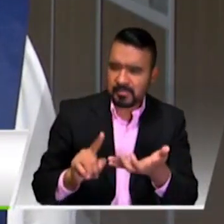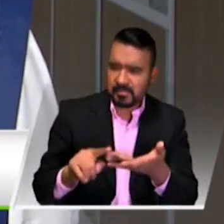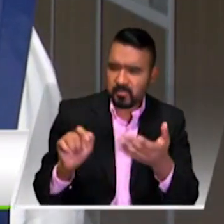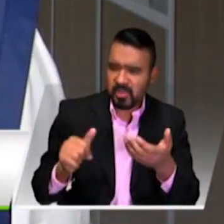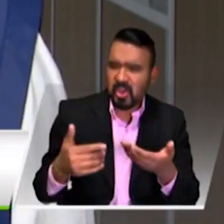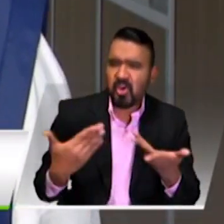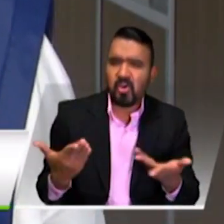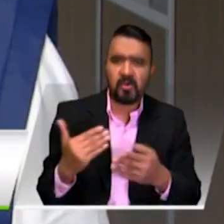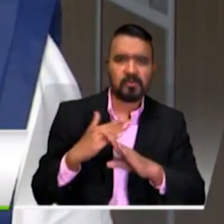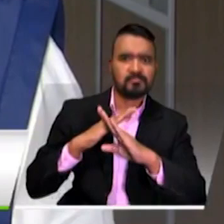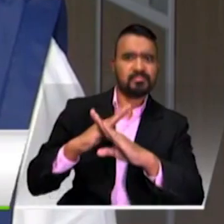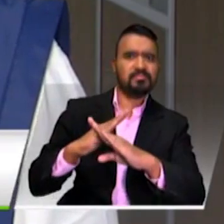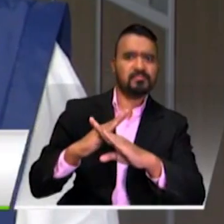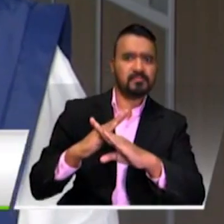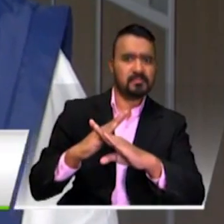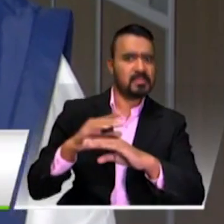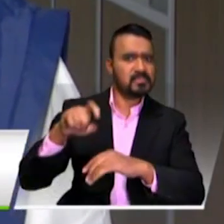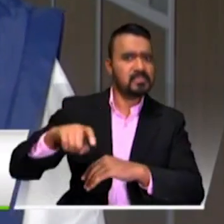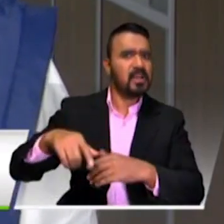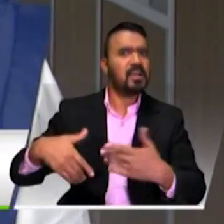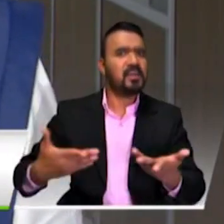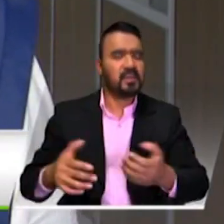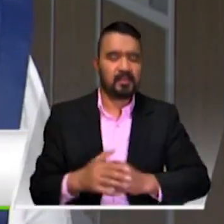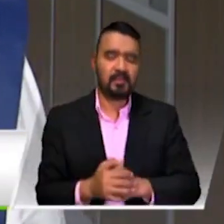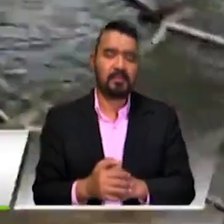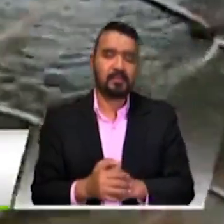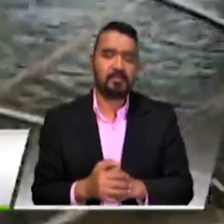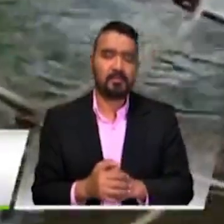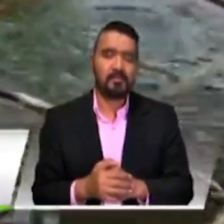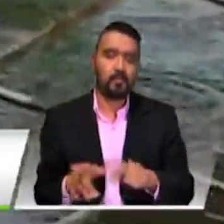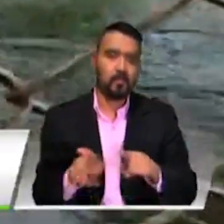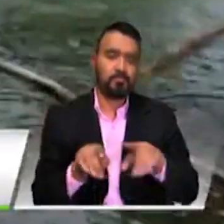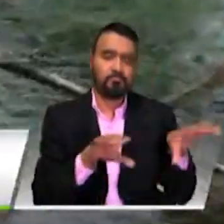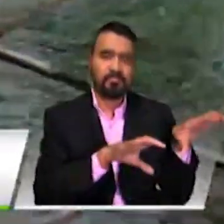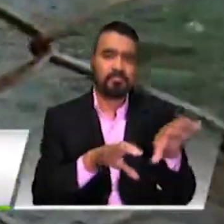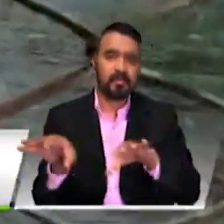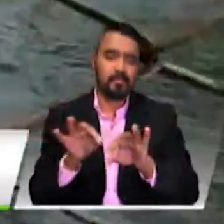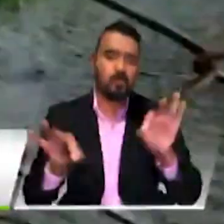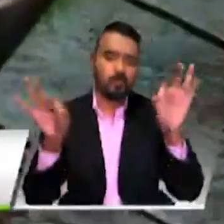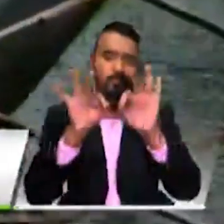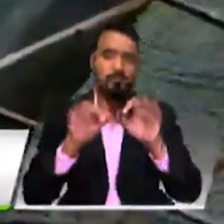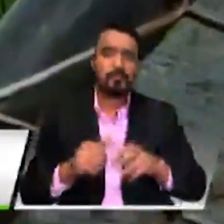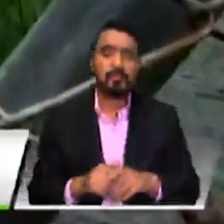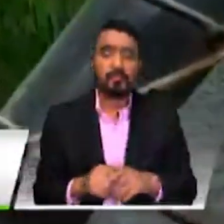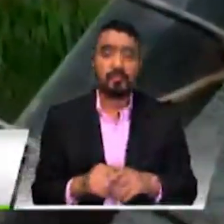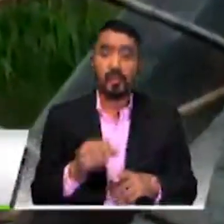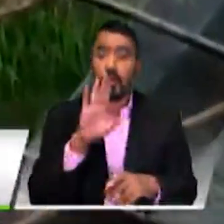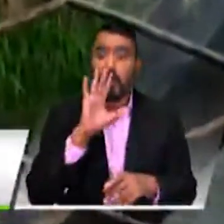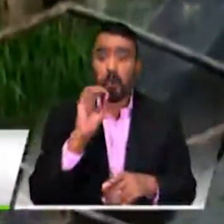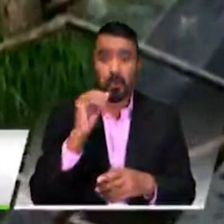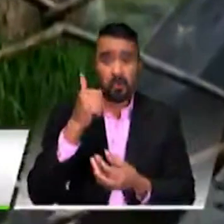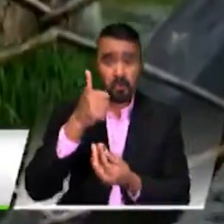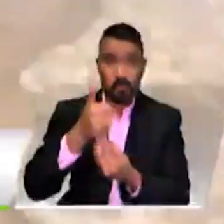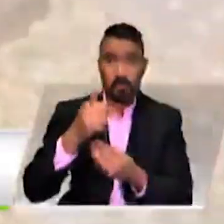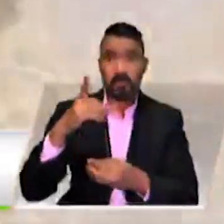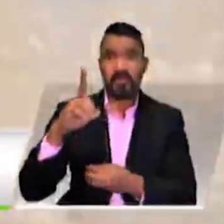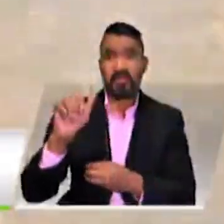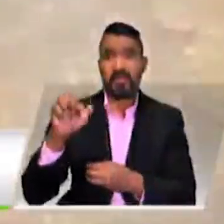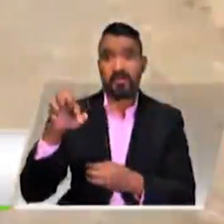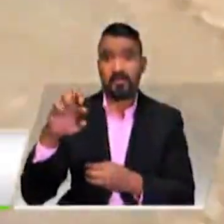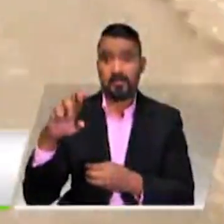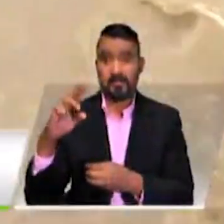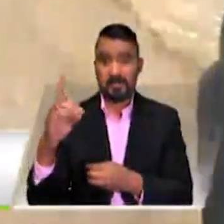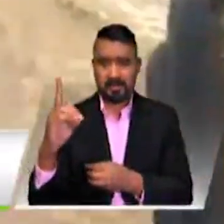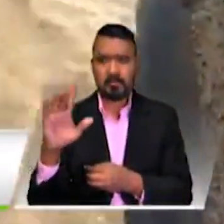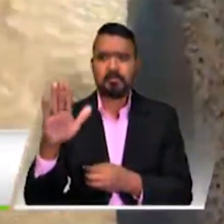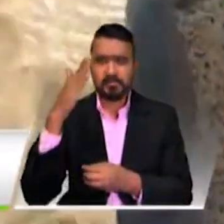analizando cuáles situaciones se pueden presentar y cómo actuar. El director del DAPAR invitó a empresas y a organizaciones sociales